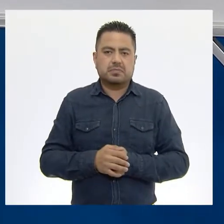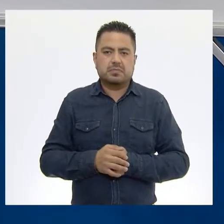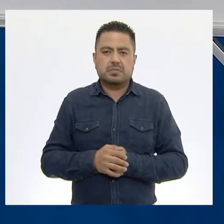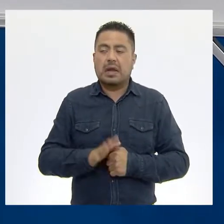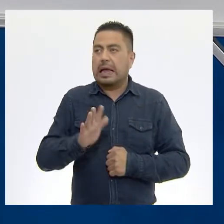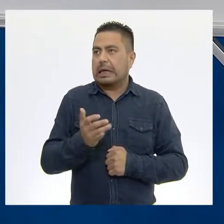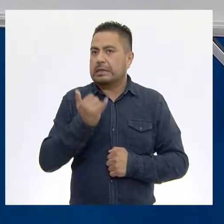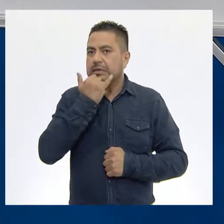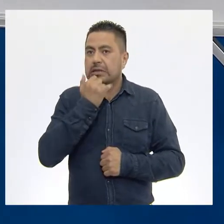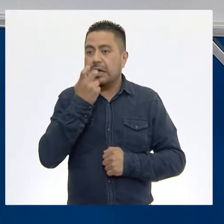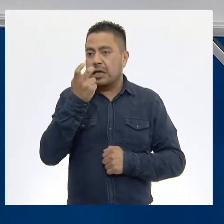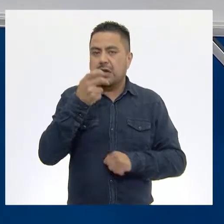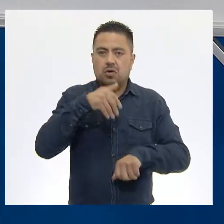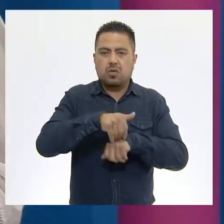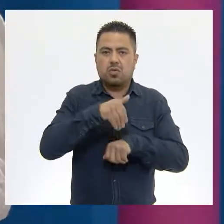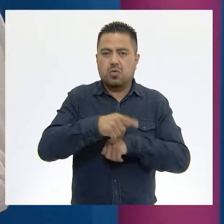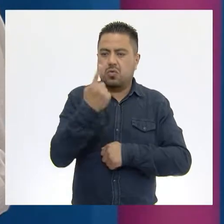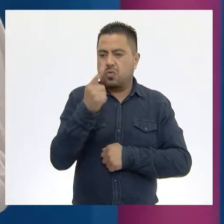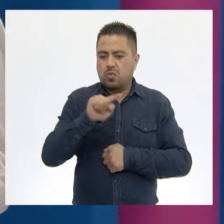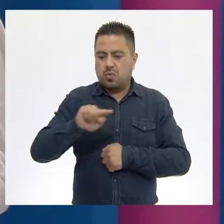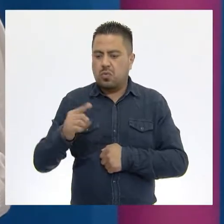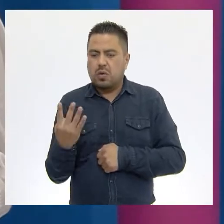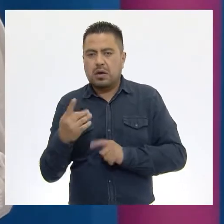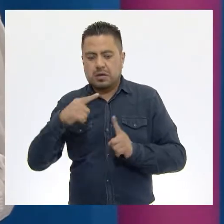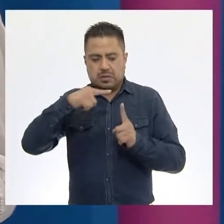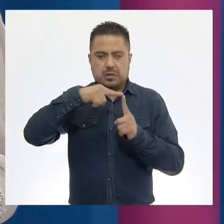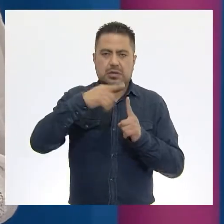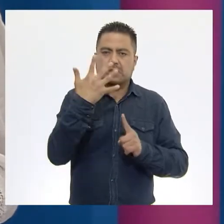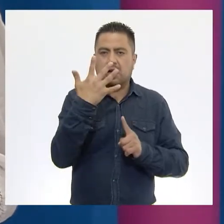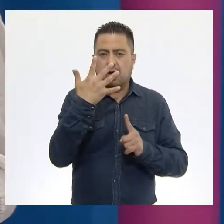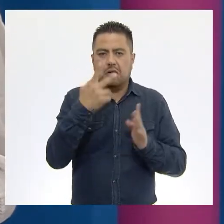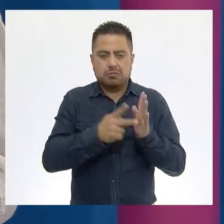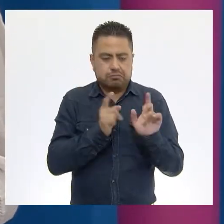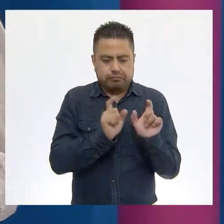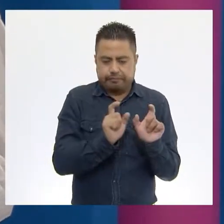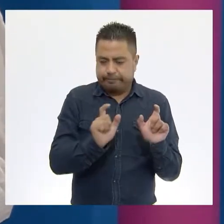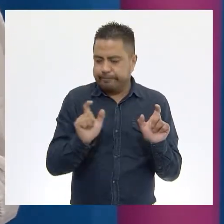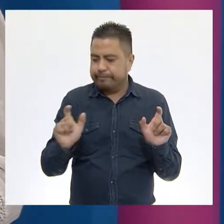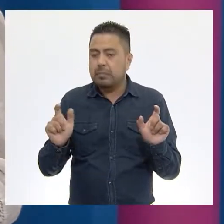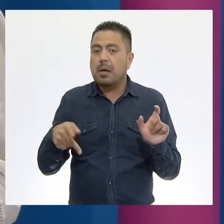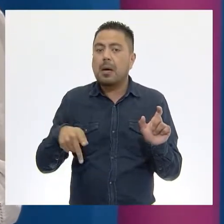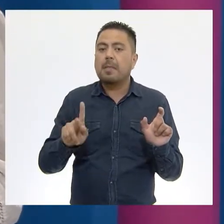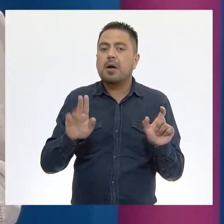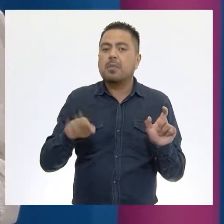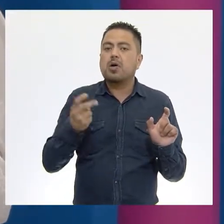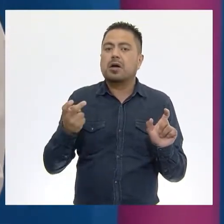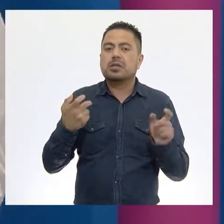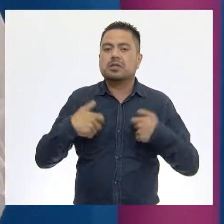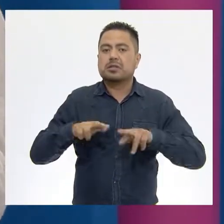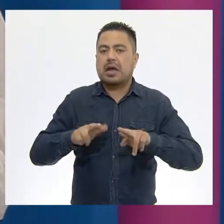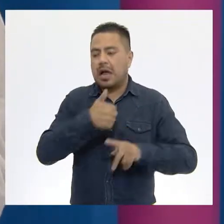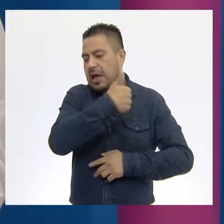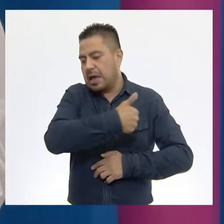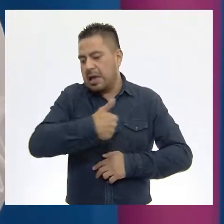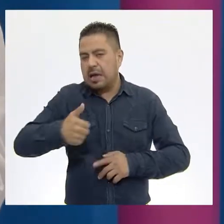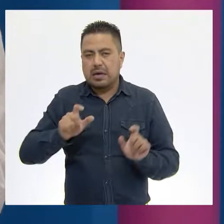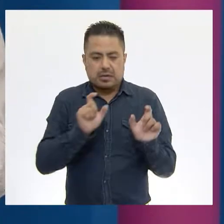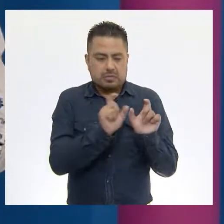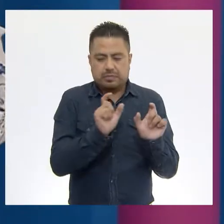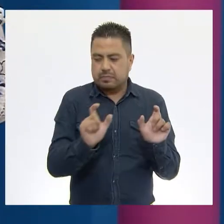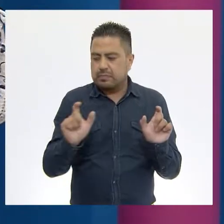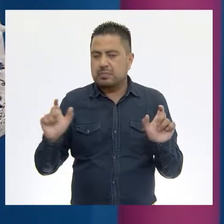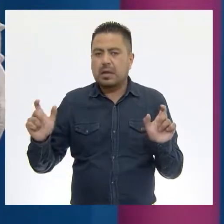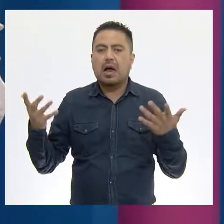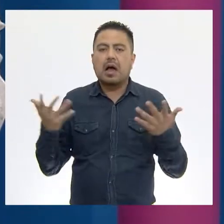Ay, perdón. Ahí ese es un cuarto. Lo dividimos en 5 partes. Sí, cierto, sí, cierto. Pero porque eso representa, cada pedacito que